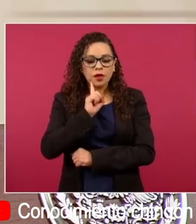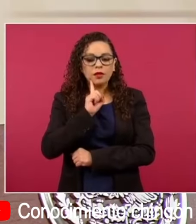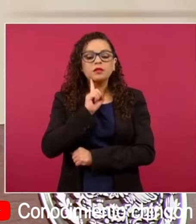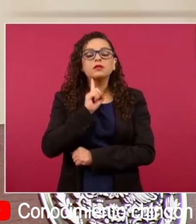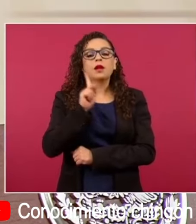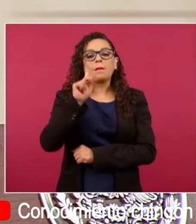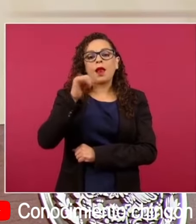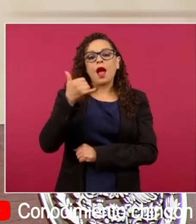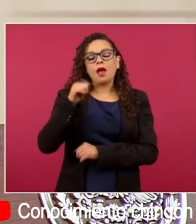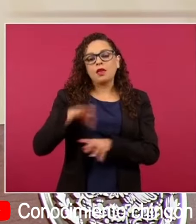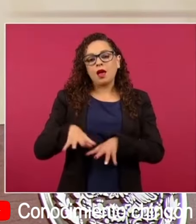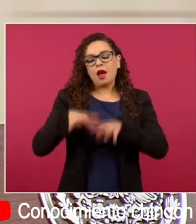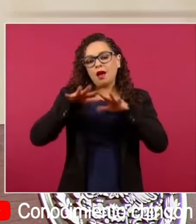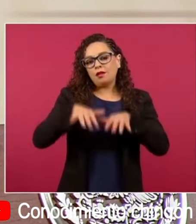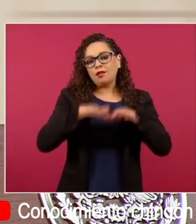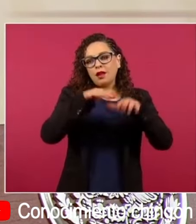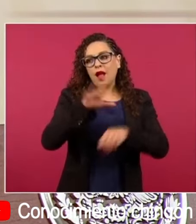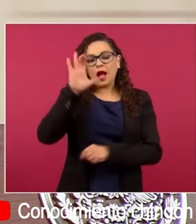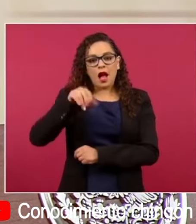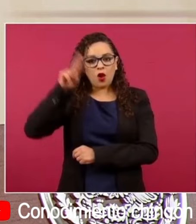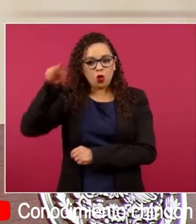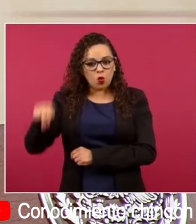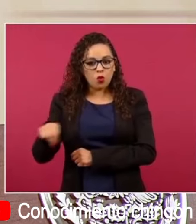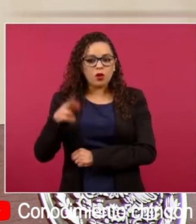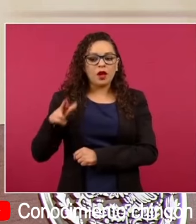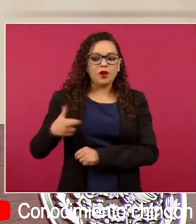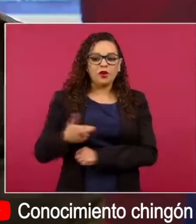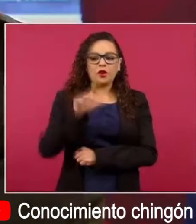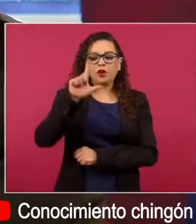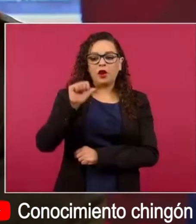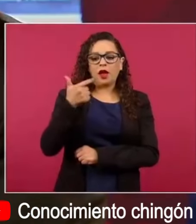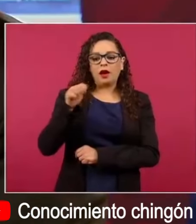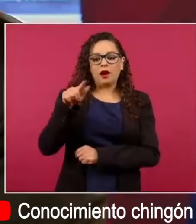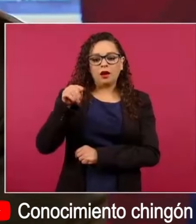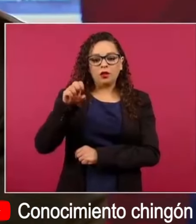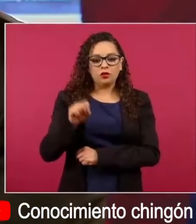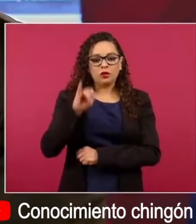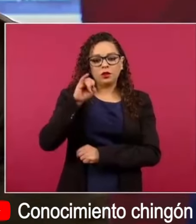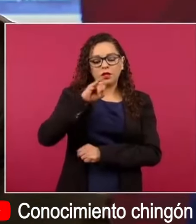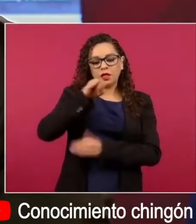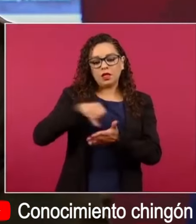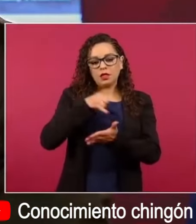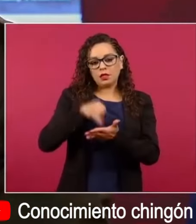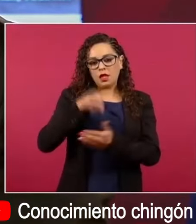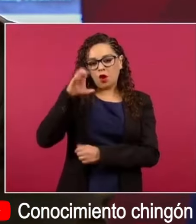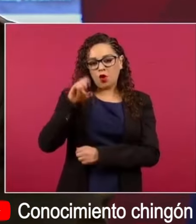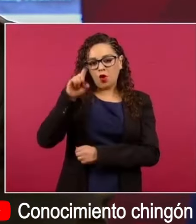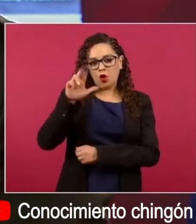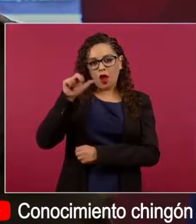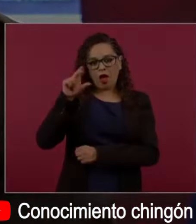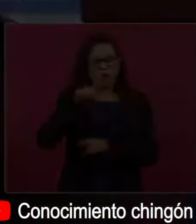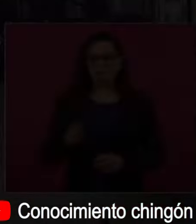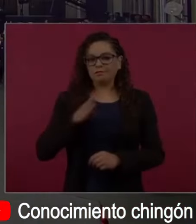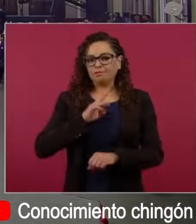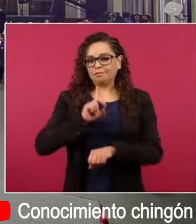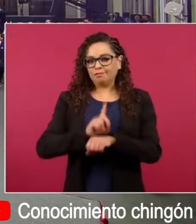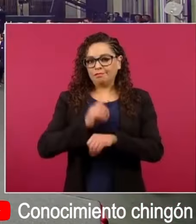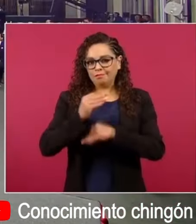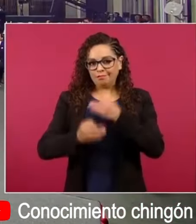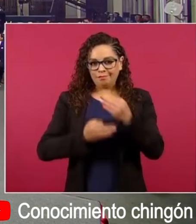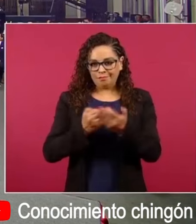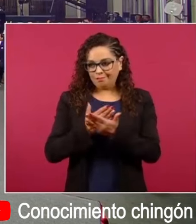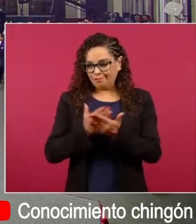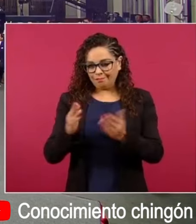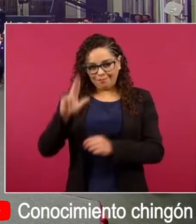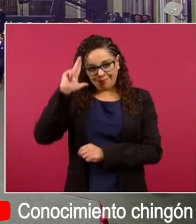las grutas de Sotuta, Río Lagartos y Las Coloradas, por citar algunos sitios. Preparamos